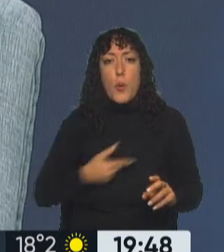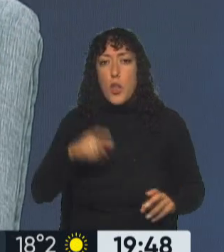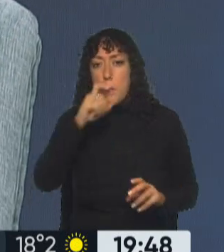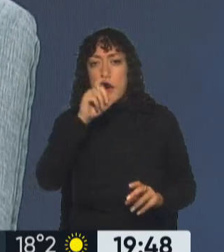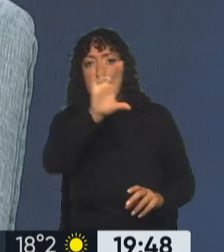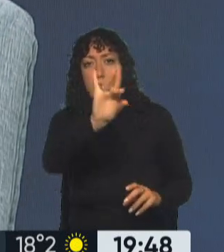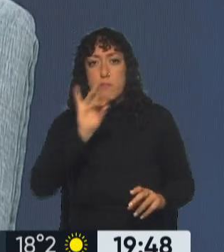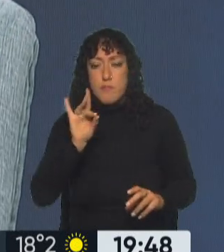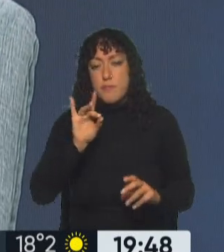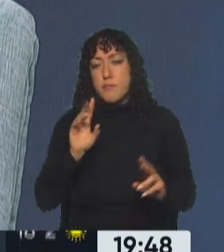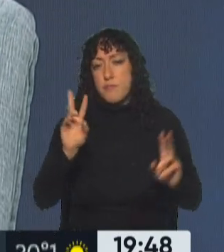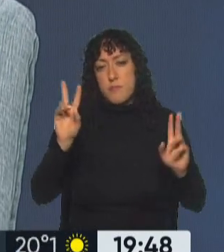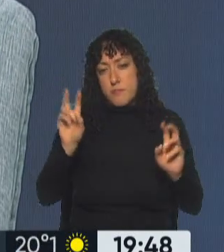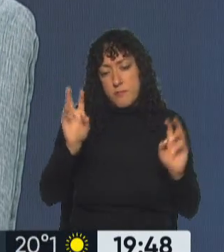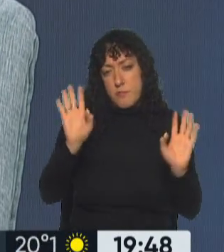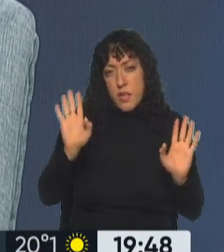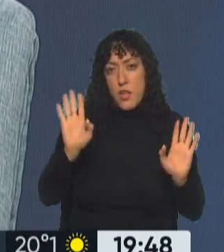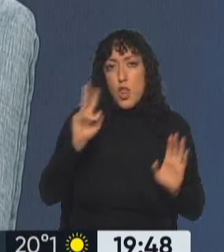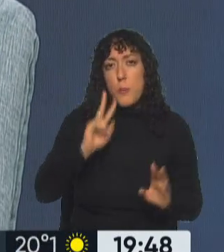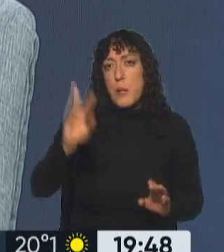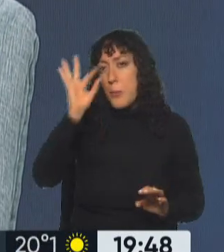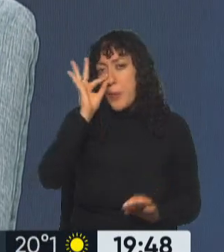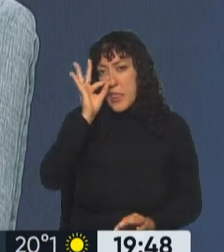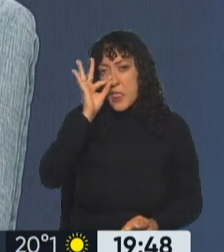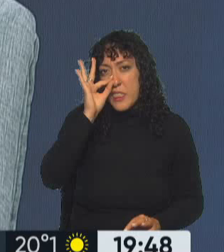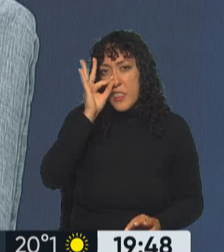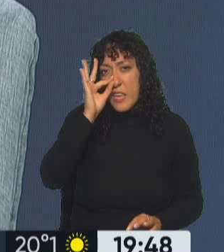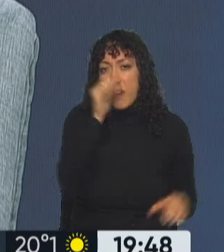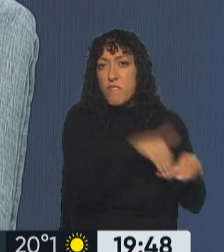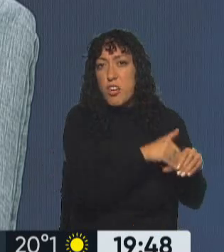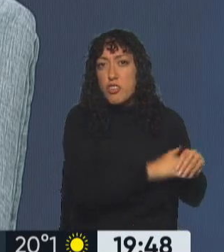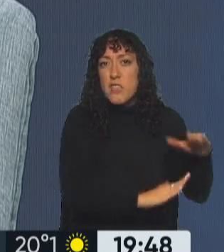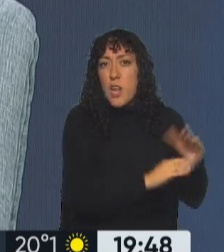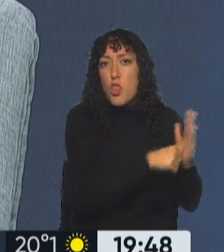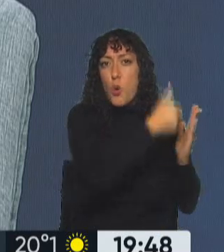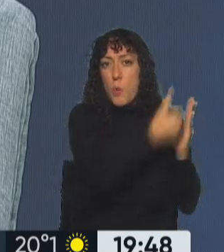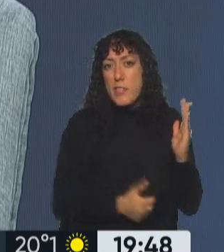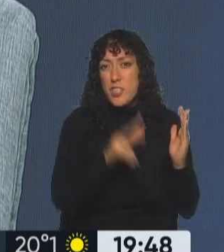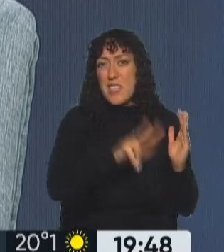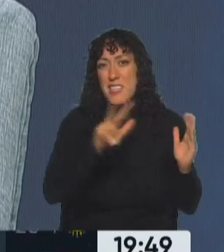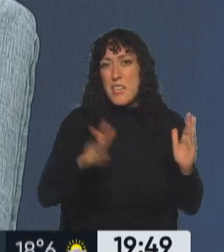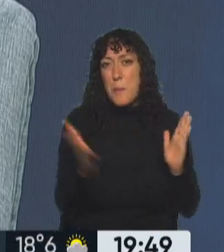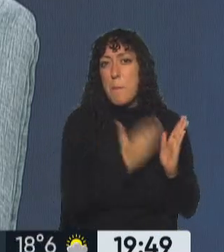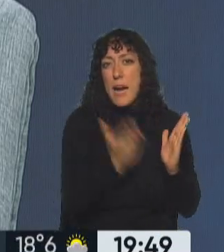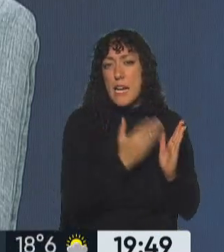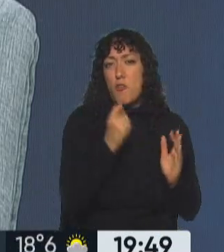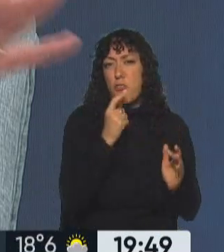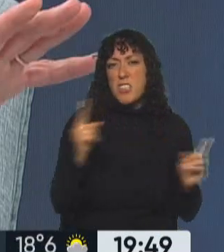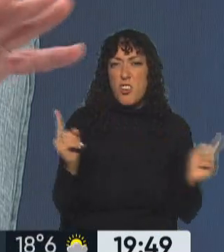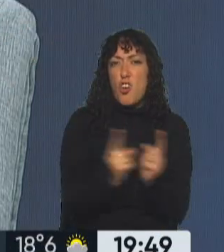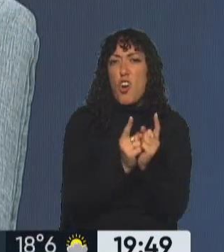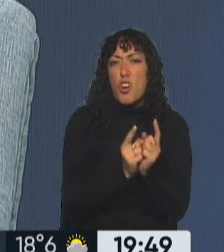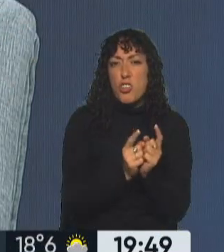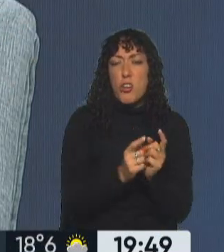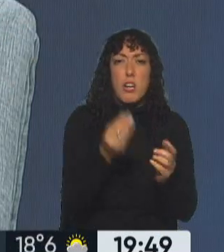Macri. En el año 2020, el Banco Central emitió un documento de 33 páginas, sencillito de leer, con